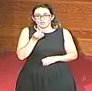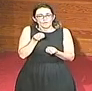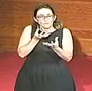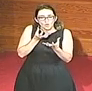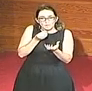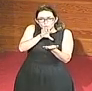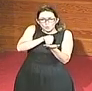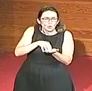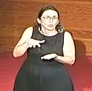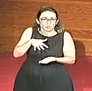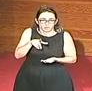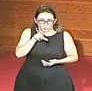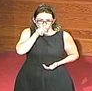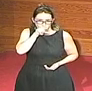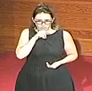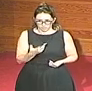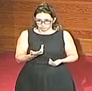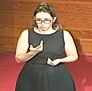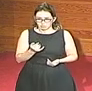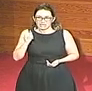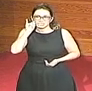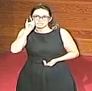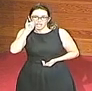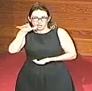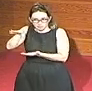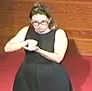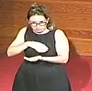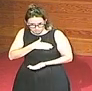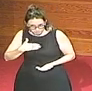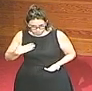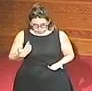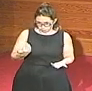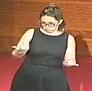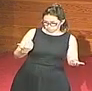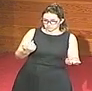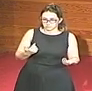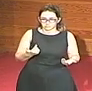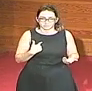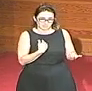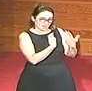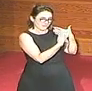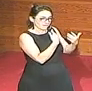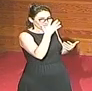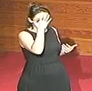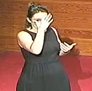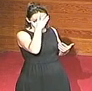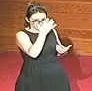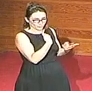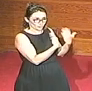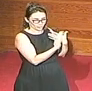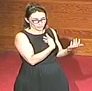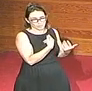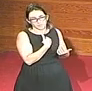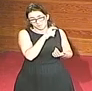buscar una fuente en Instagram, yo hablaba con un filósofo que me decía, ¿sabes qué pasa, Ana? Que yo no existo. Digo,